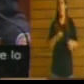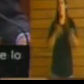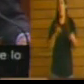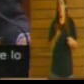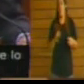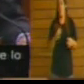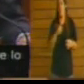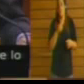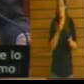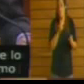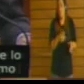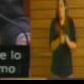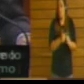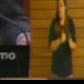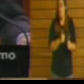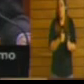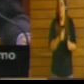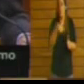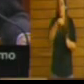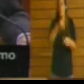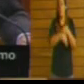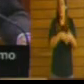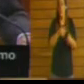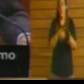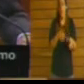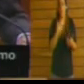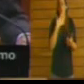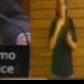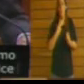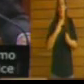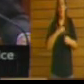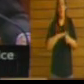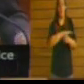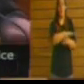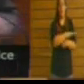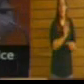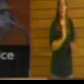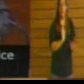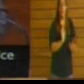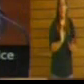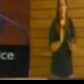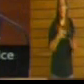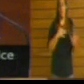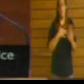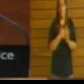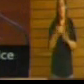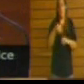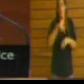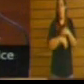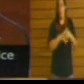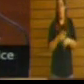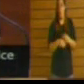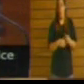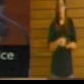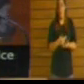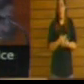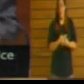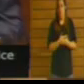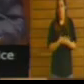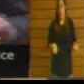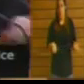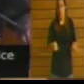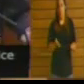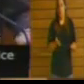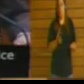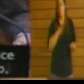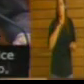lo que se dice hacer con el poder de influencia que tienen ustedes en el Gobierno, que serían decisivos, poco, nada, y por lo tanto no digan